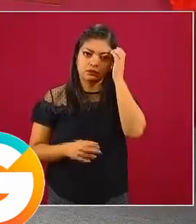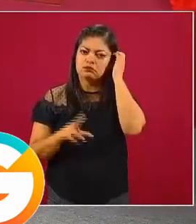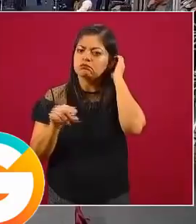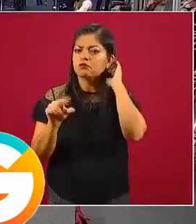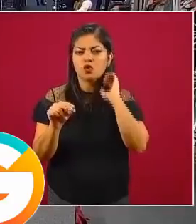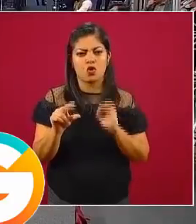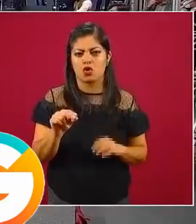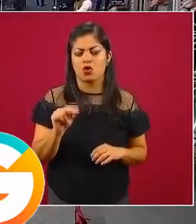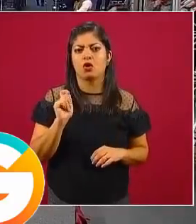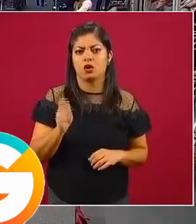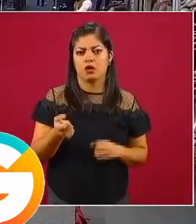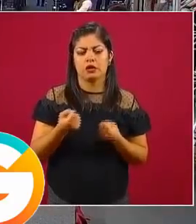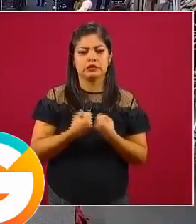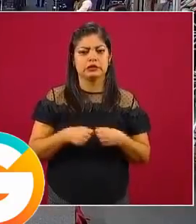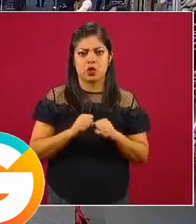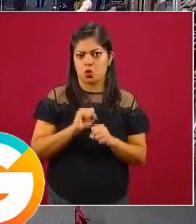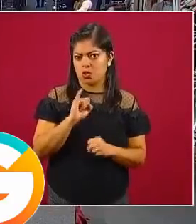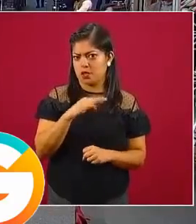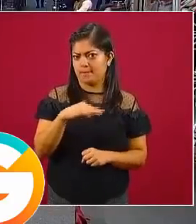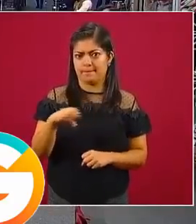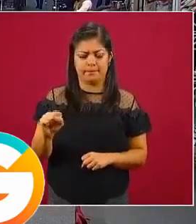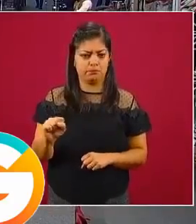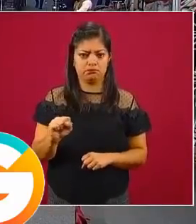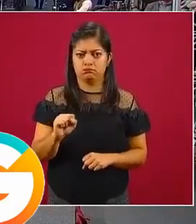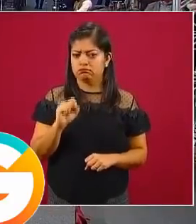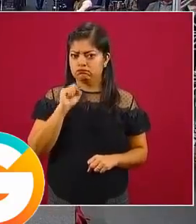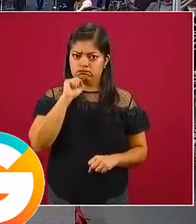No. El Seguro Social continúa como